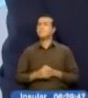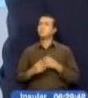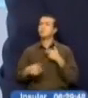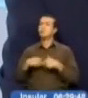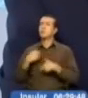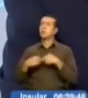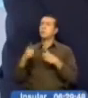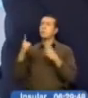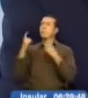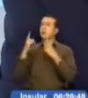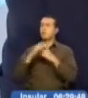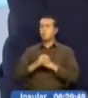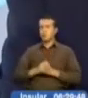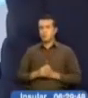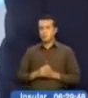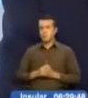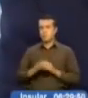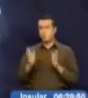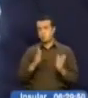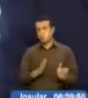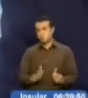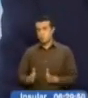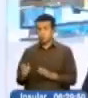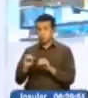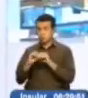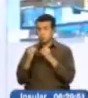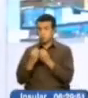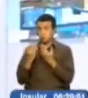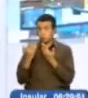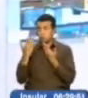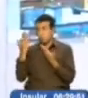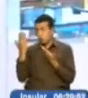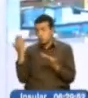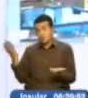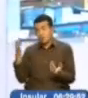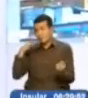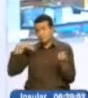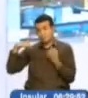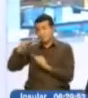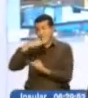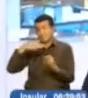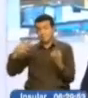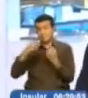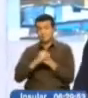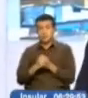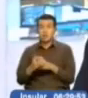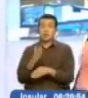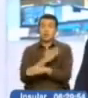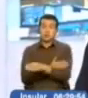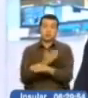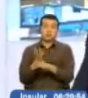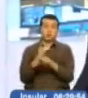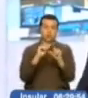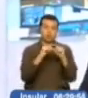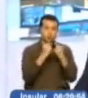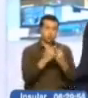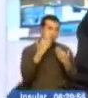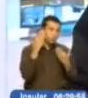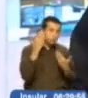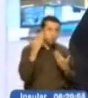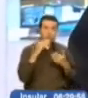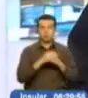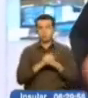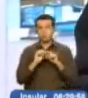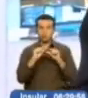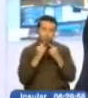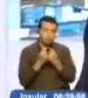en la pregunta, porque claro, las organizaciones políticas son lo que son en nuestro contexto. Es decir, en un momento dado nosotros tuvimos partidos,